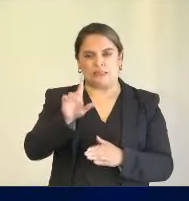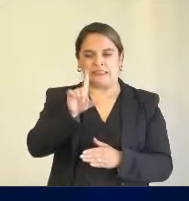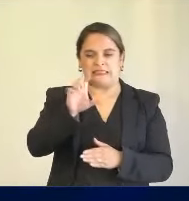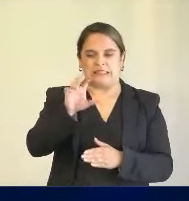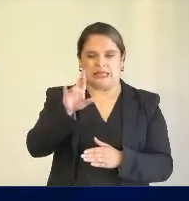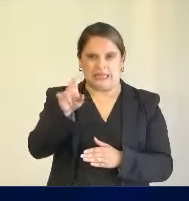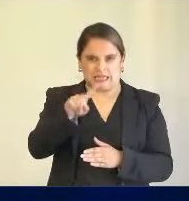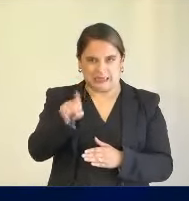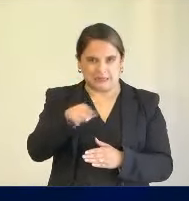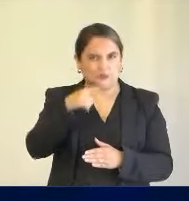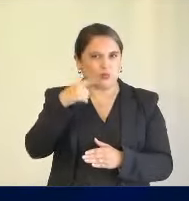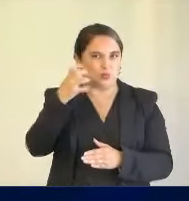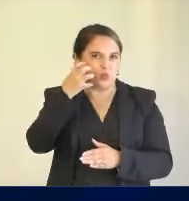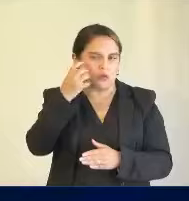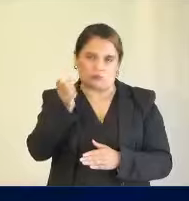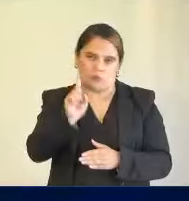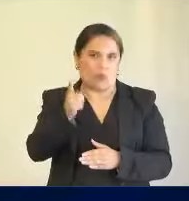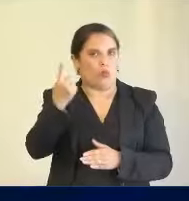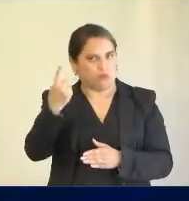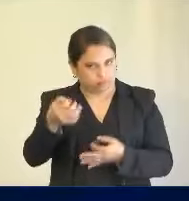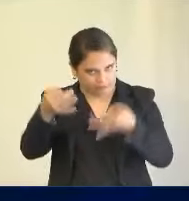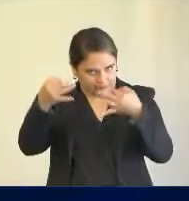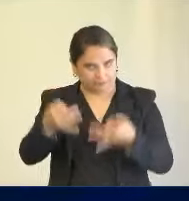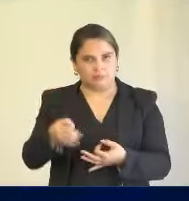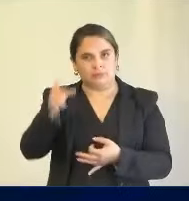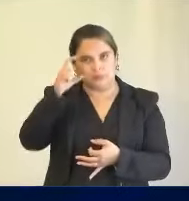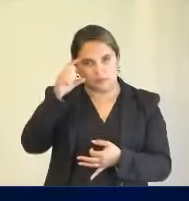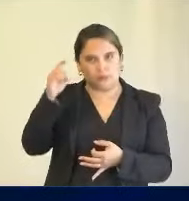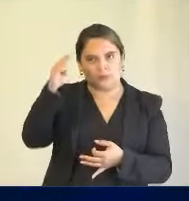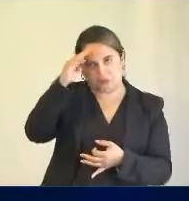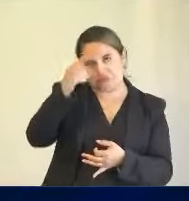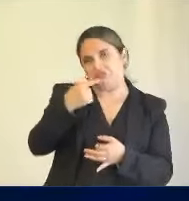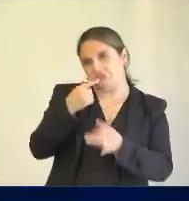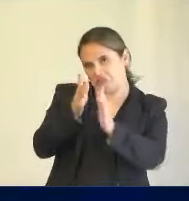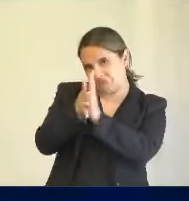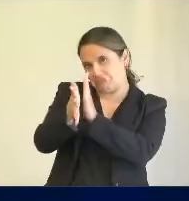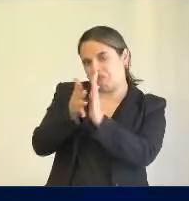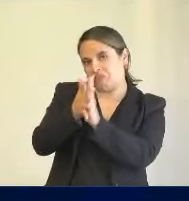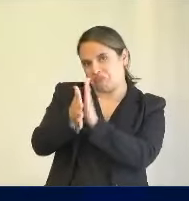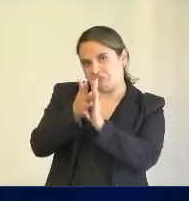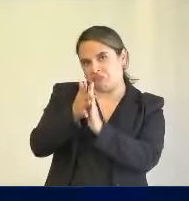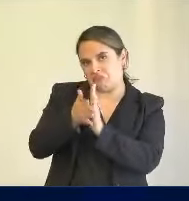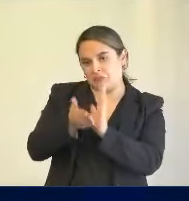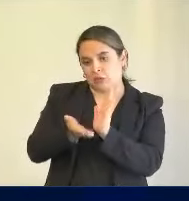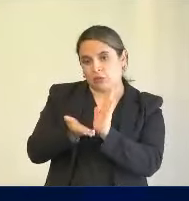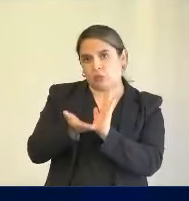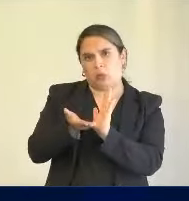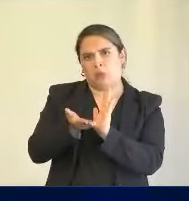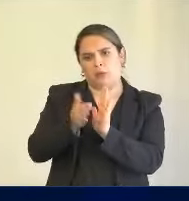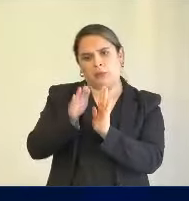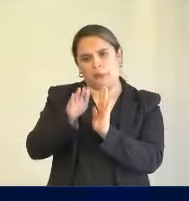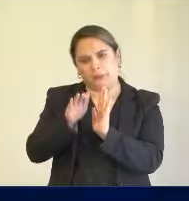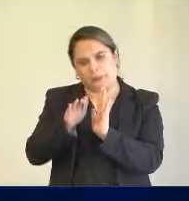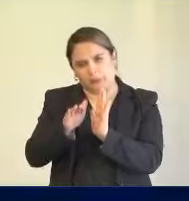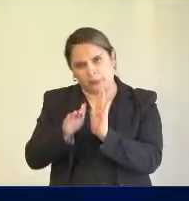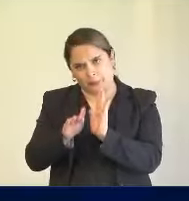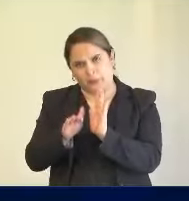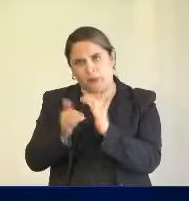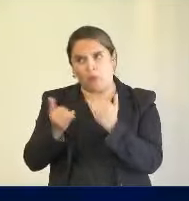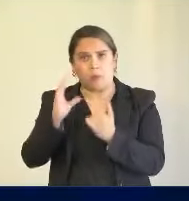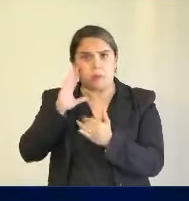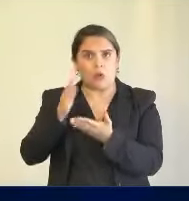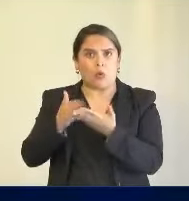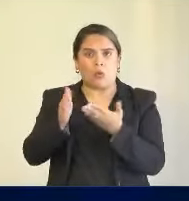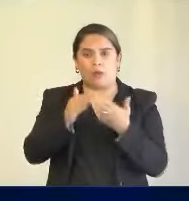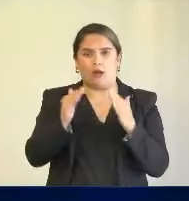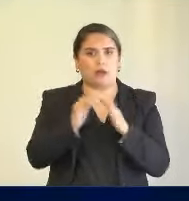pasado no el gobierno Petro Entonces cuando es tan malo pero la inflación baj y sabe por qué no compran los colombianos casa Dr